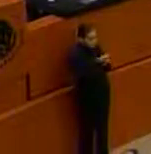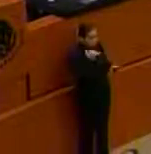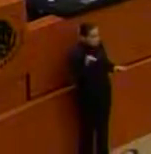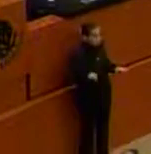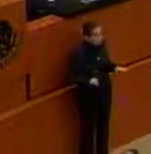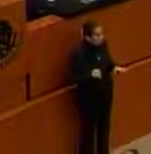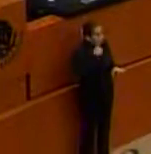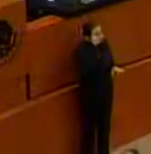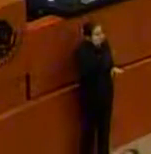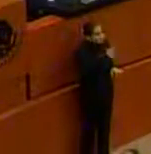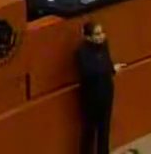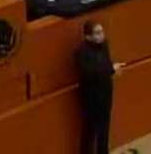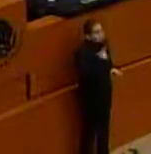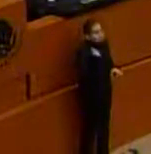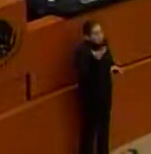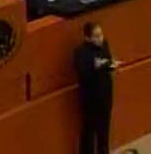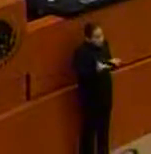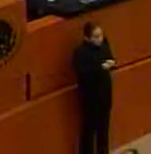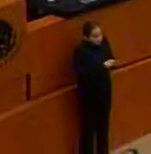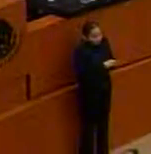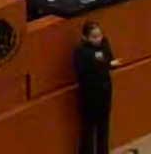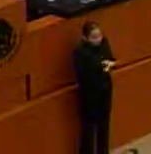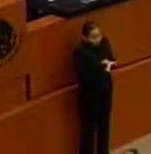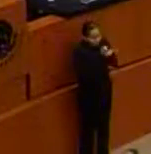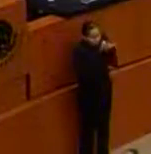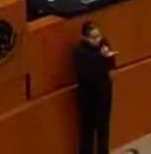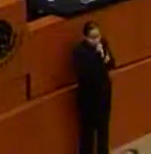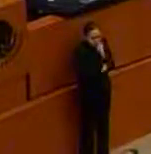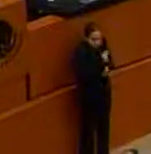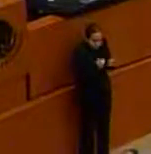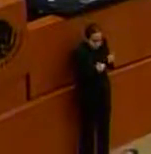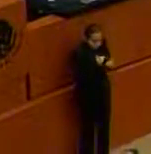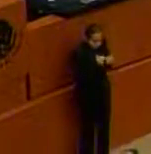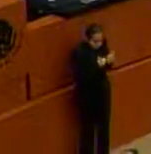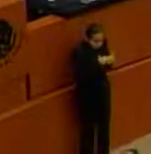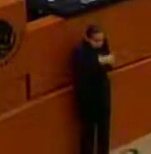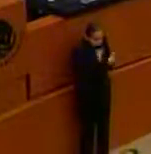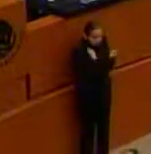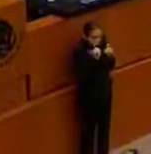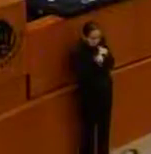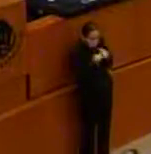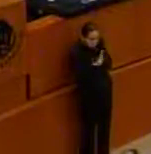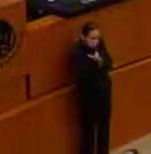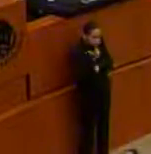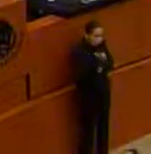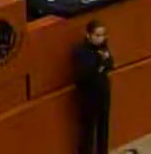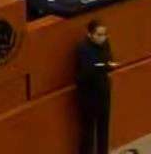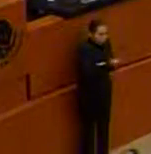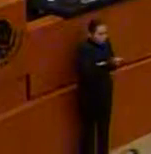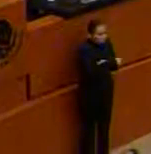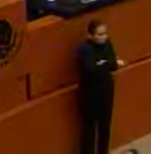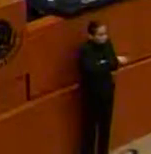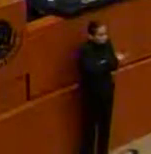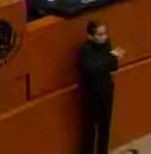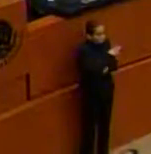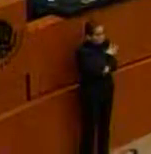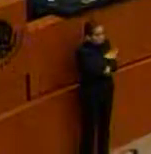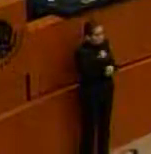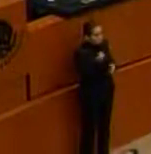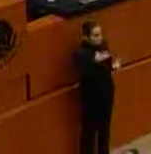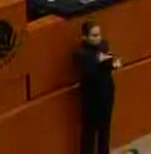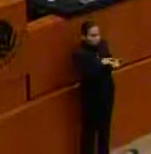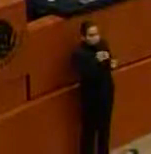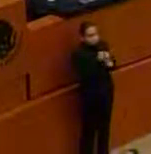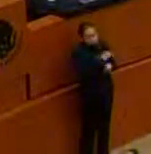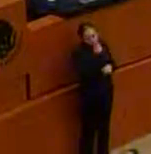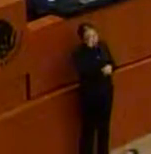es muy interesante, para compensar la retirada gradual de los subsidios energéticos,